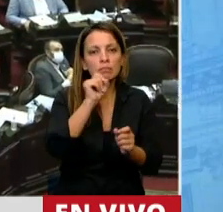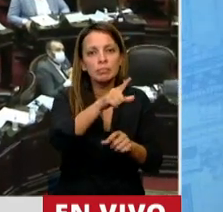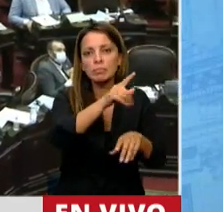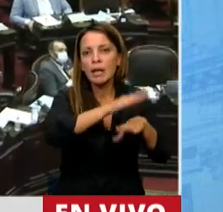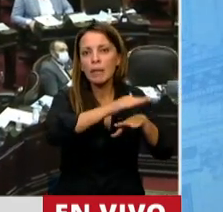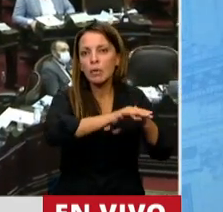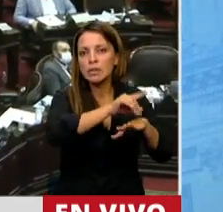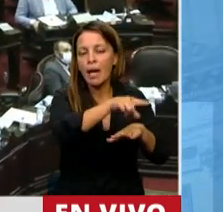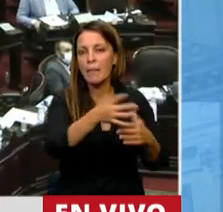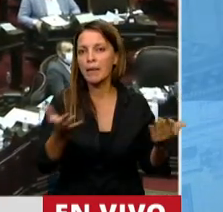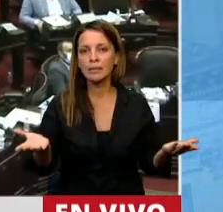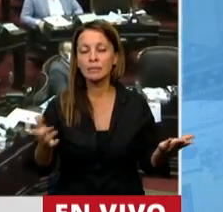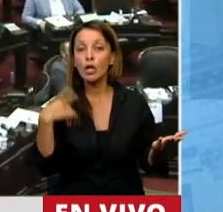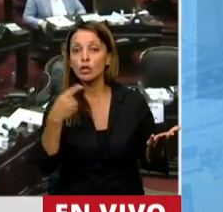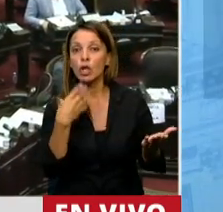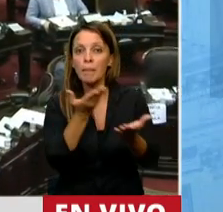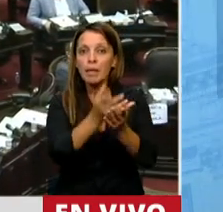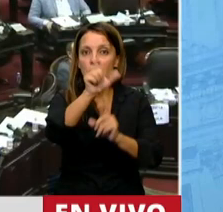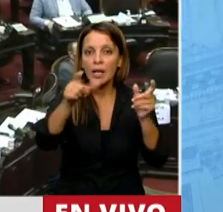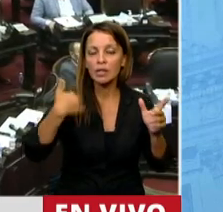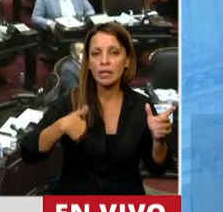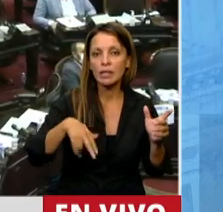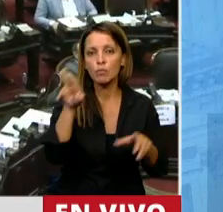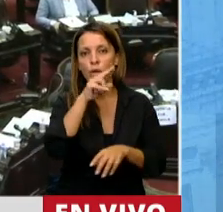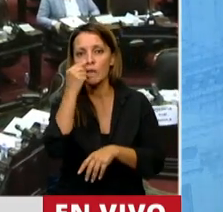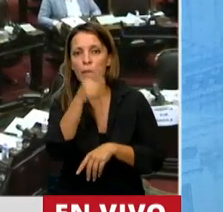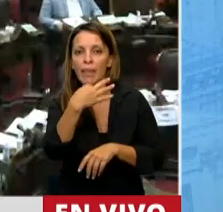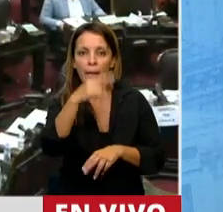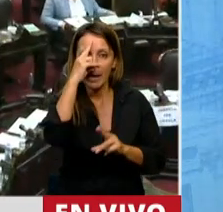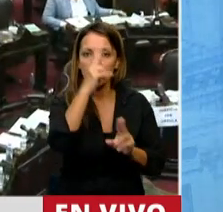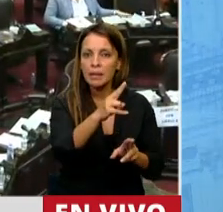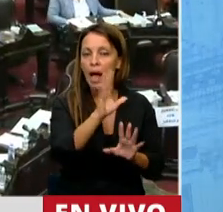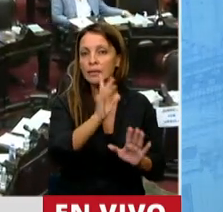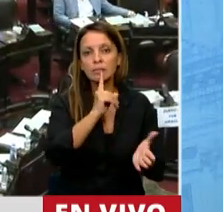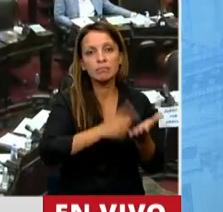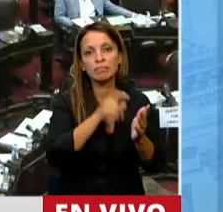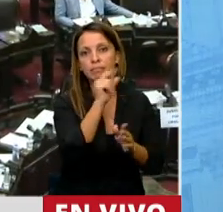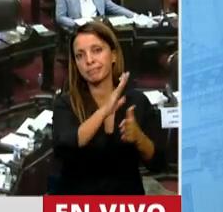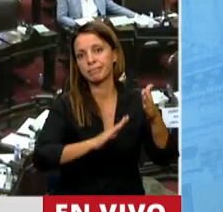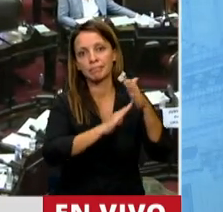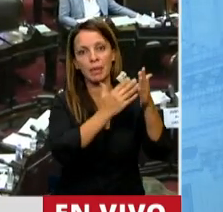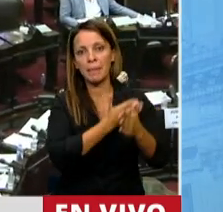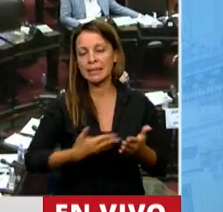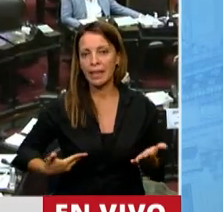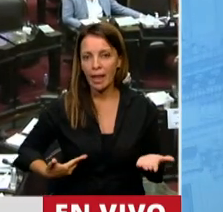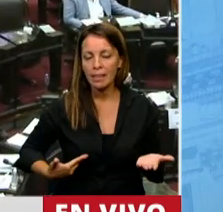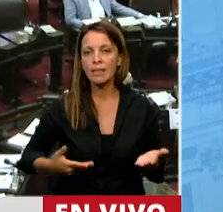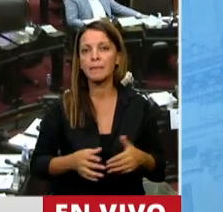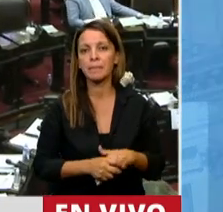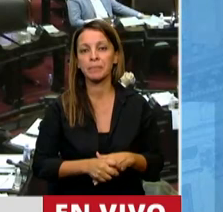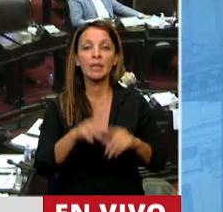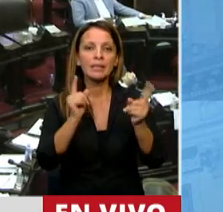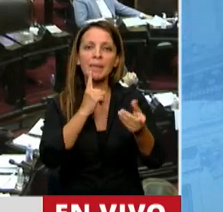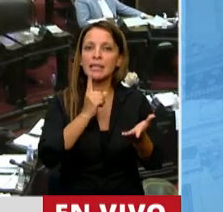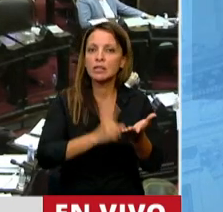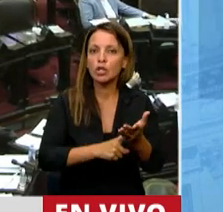para tomarlas. Si nosotros le pedimos a los argentinos y argentinas que respeten las decisiones legítimamente tomadas por nuestro presidente y las